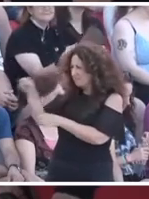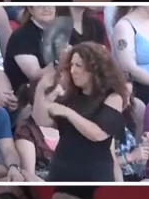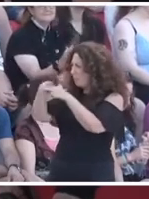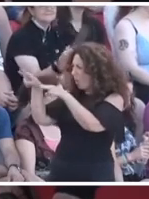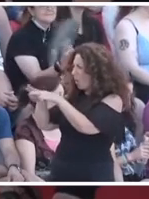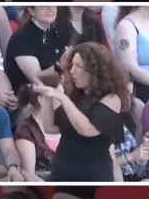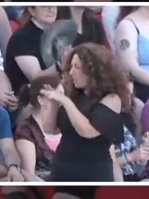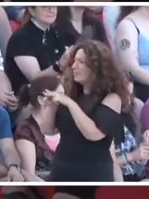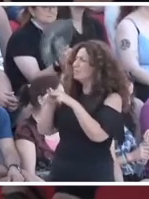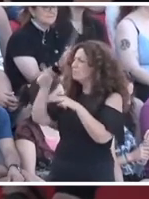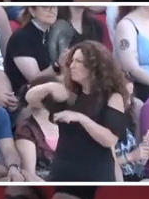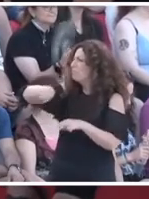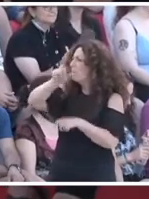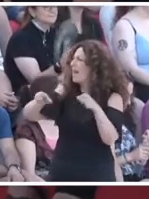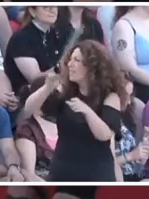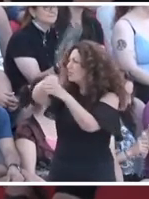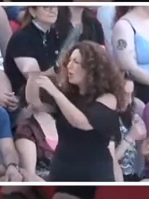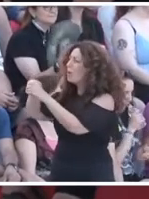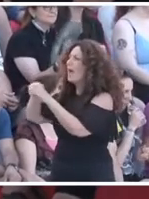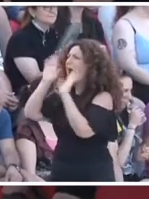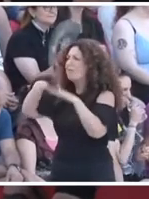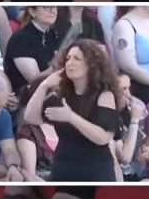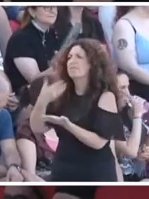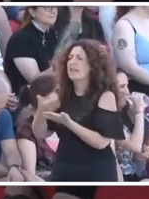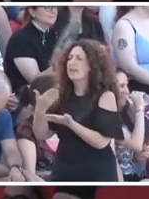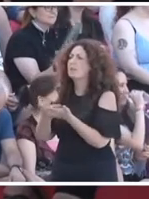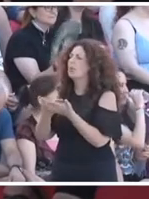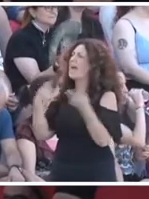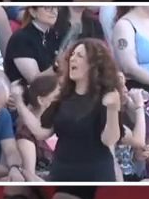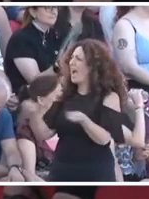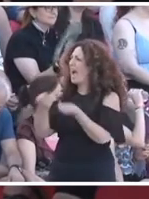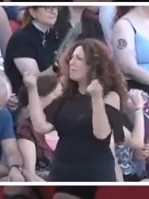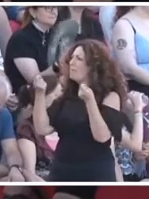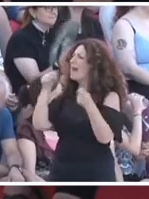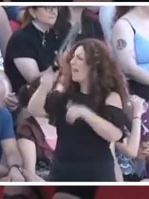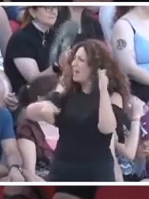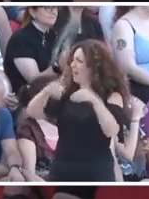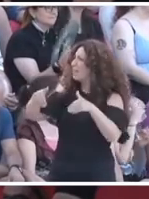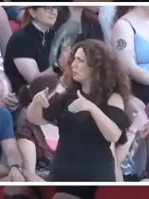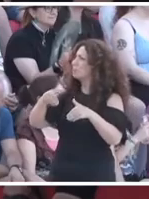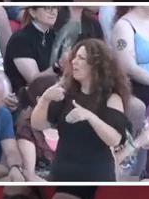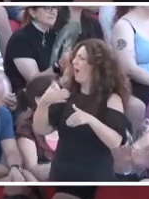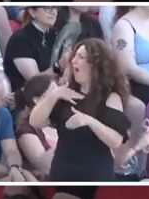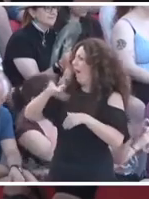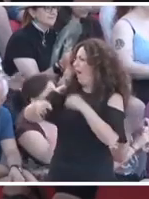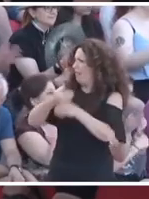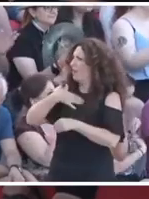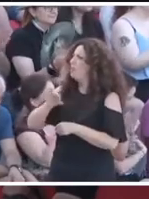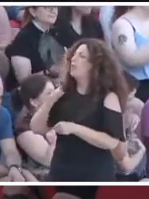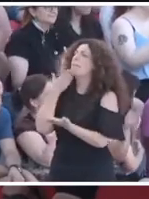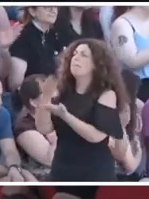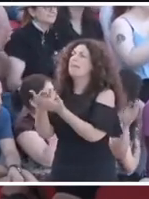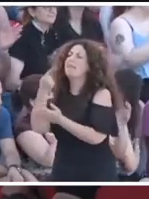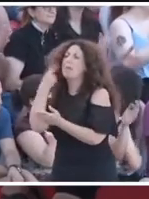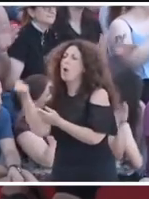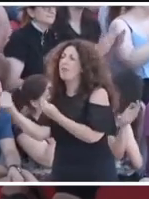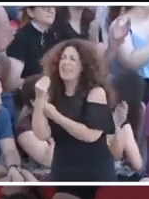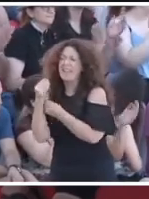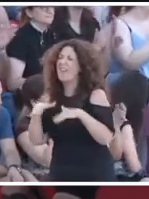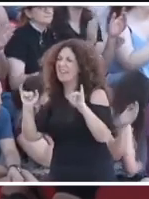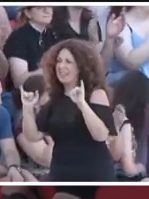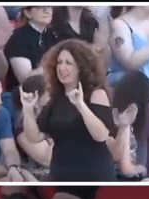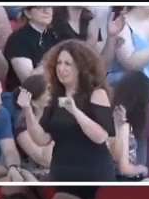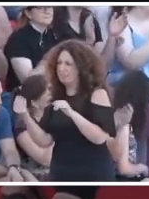que se puede hacer una campaña electoral sin pedirle ni un solo euro a los bancos de este país, sin